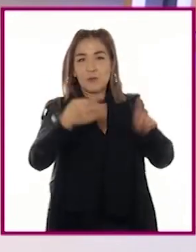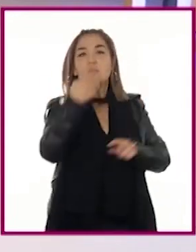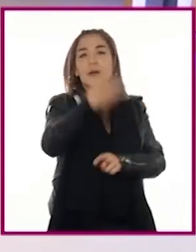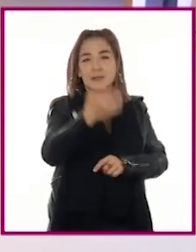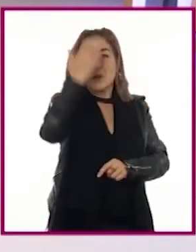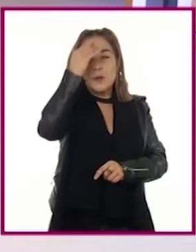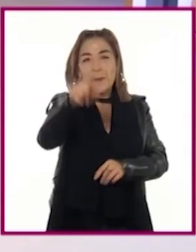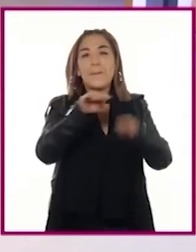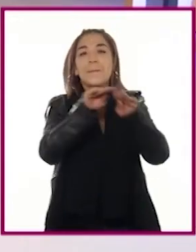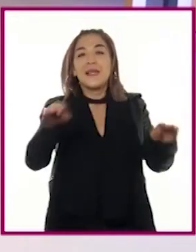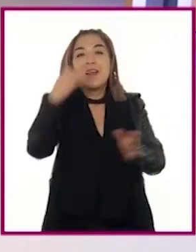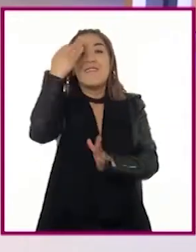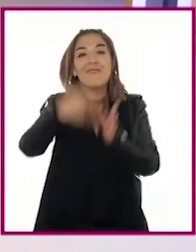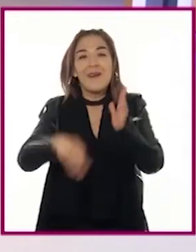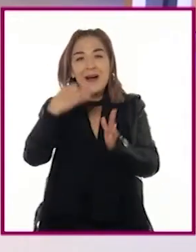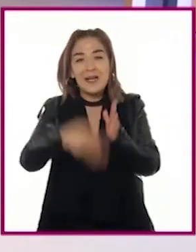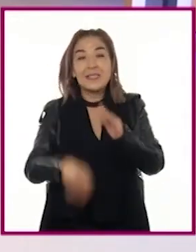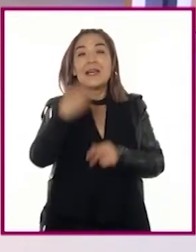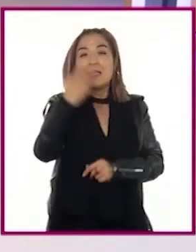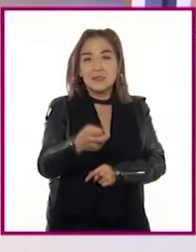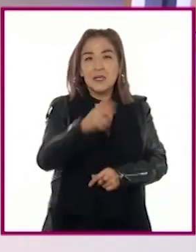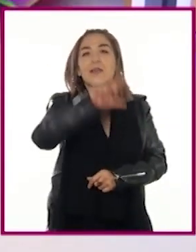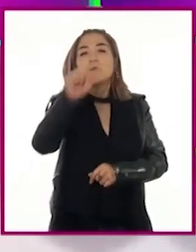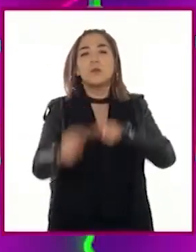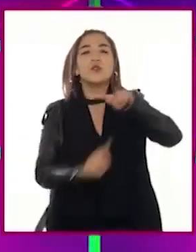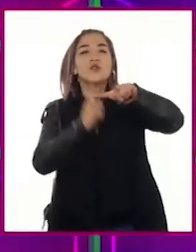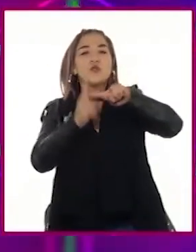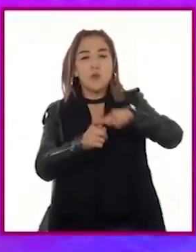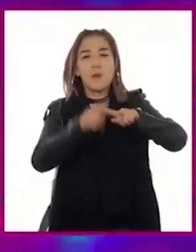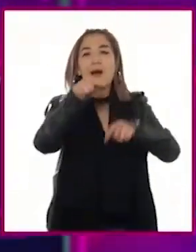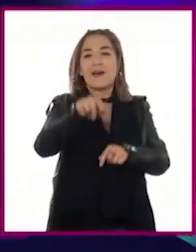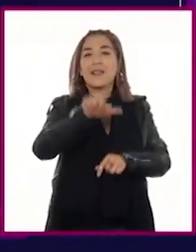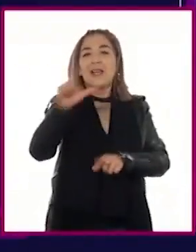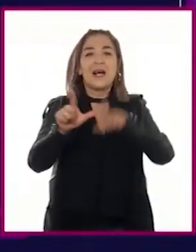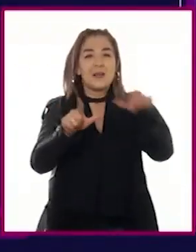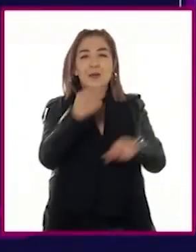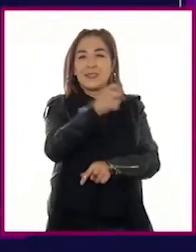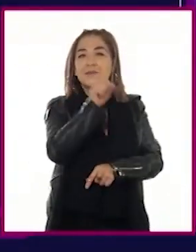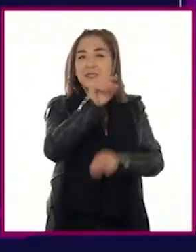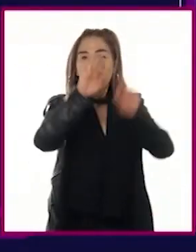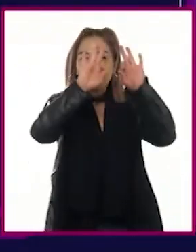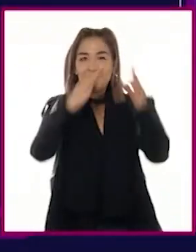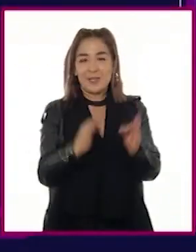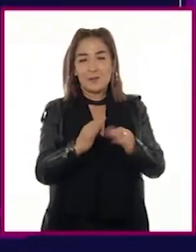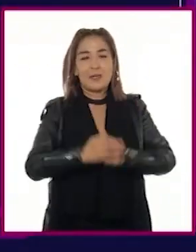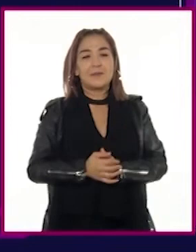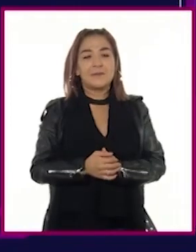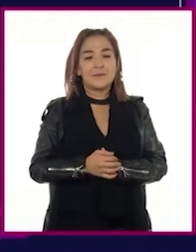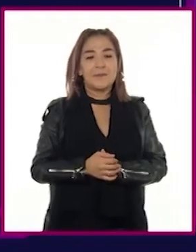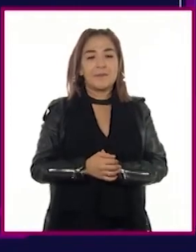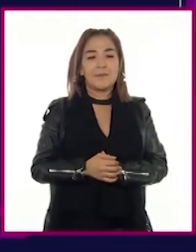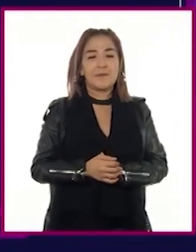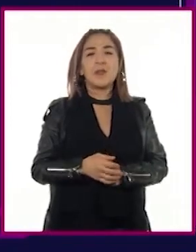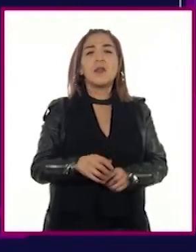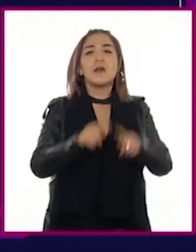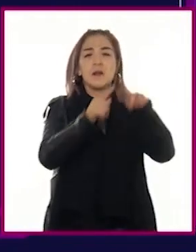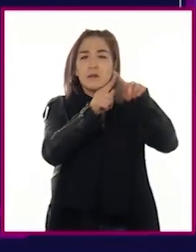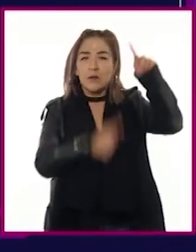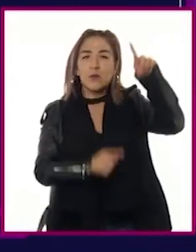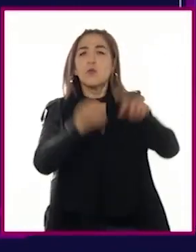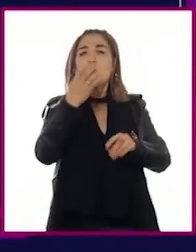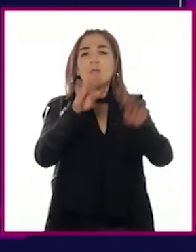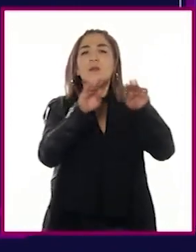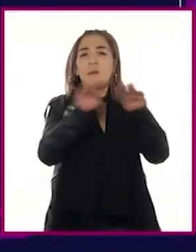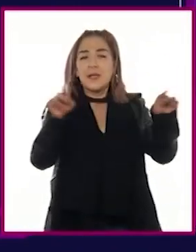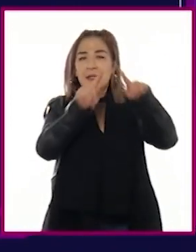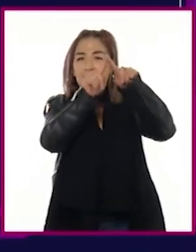los segmentos faltantes, y así sumar los lados de la figura. Los catetos del triángulo miden 5 unidades cada uno.